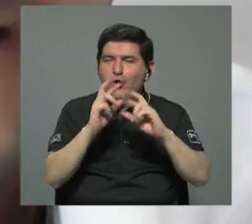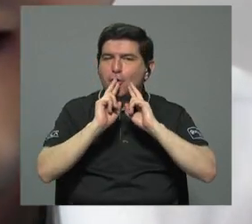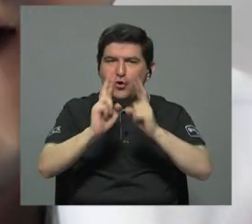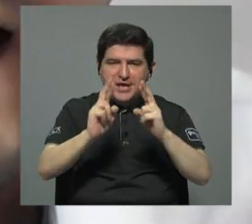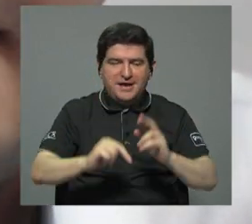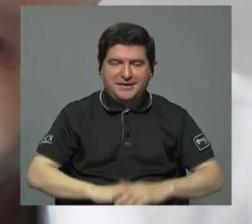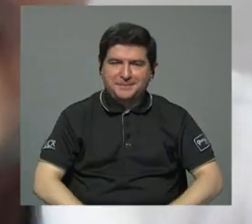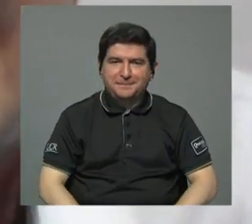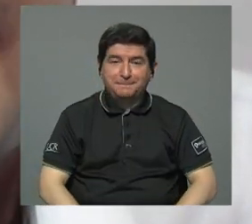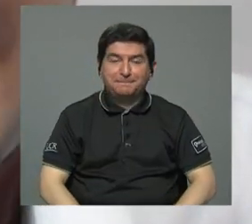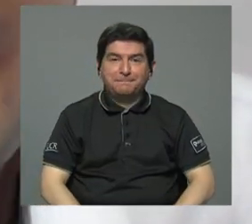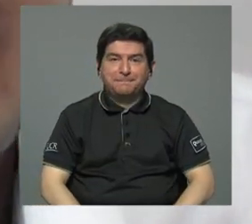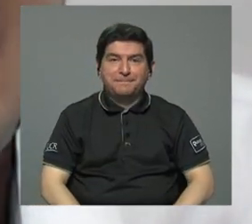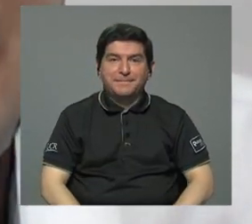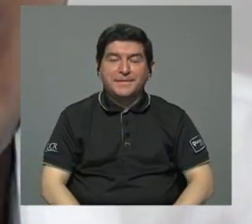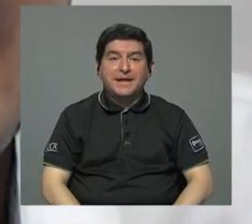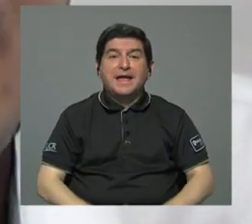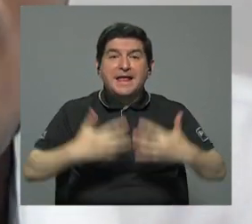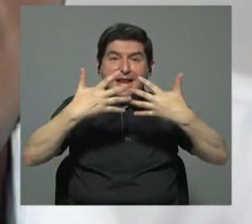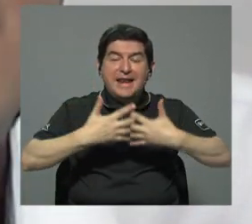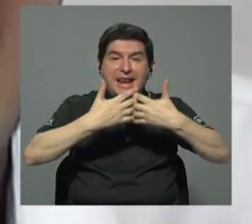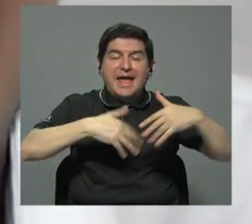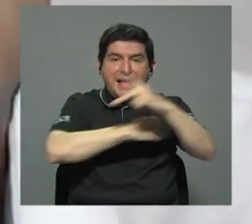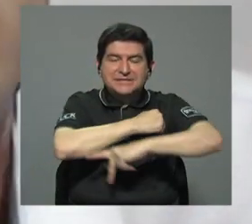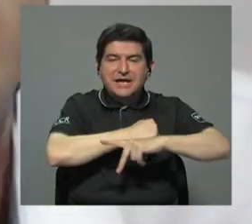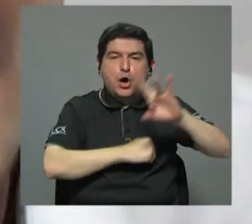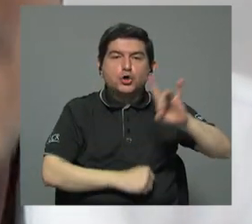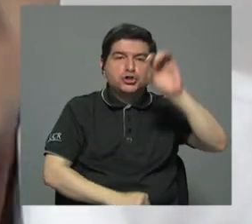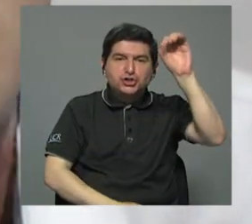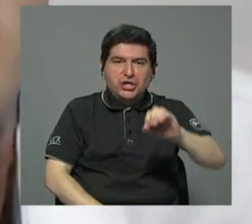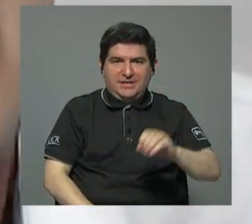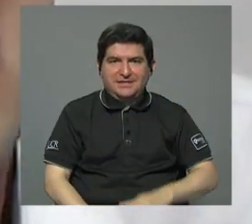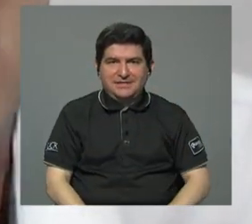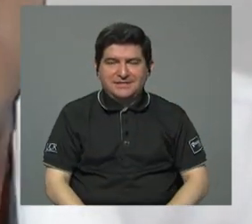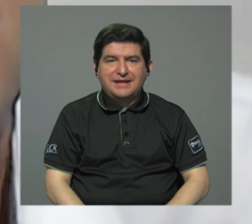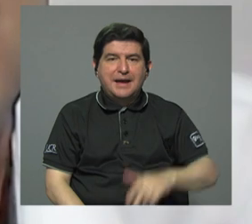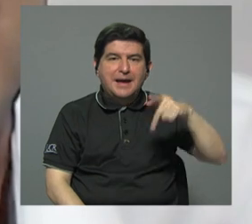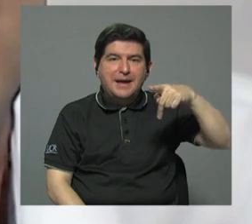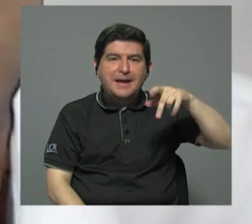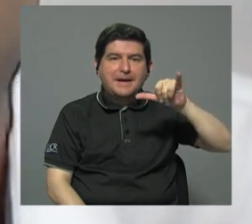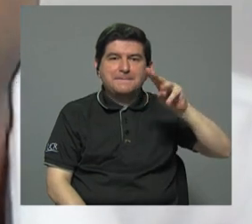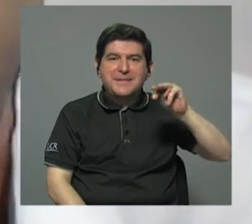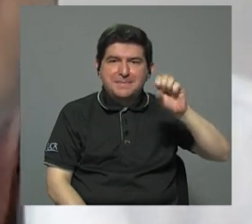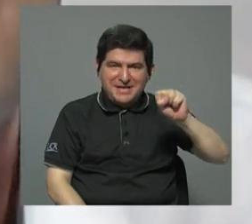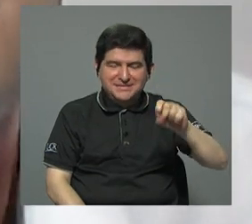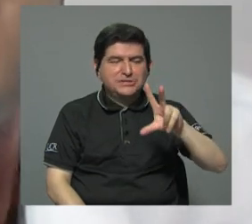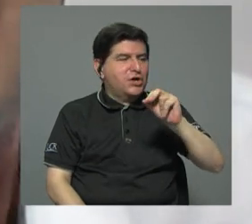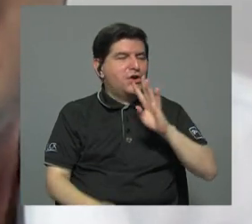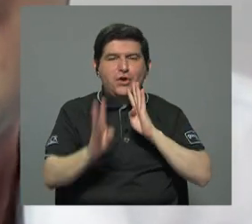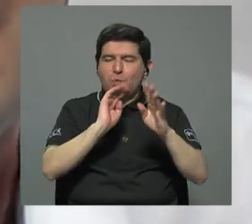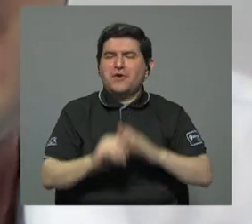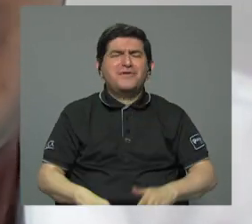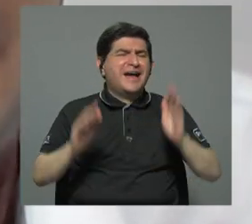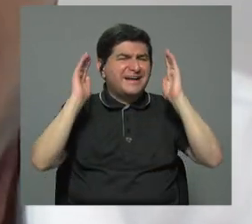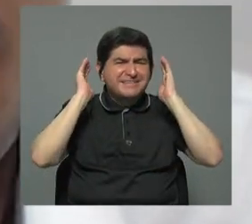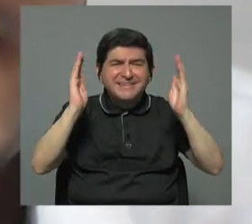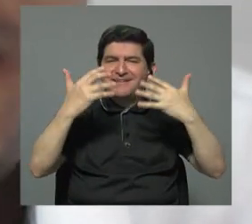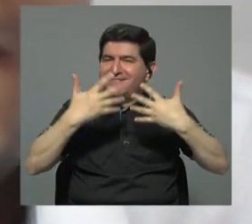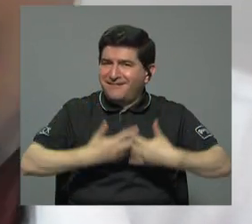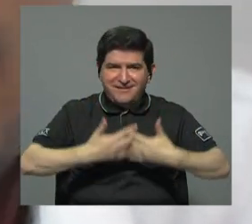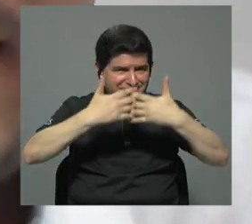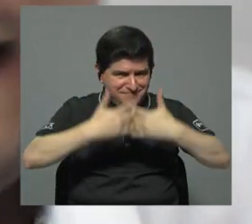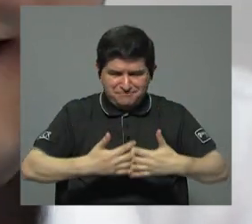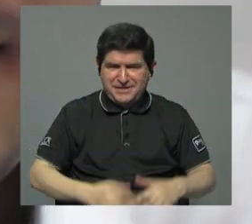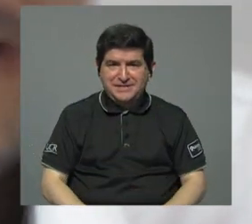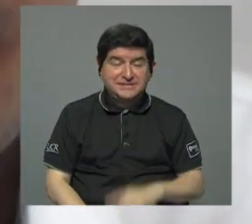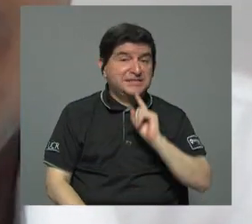es que el parque empresarial del país es un 80% son pymes. O sea, no estamos hablando de grandes empresas como